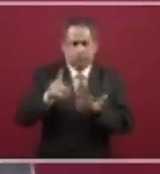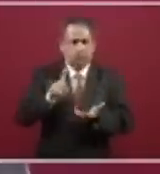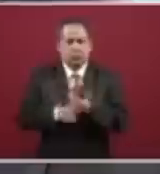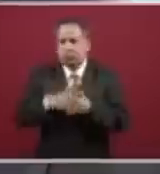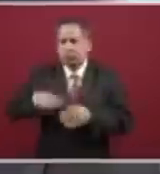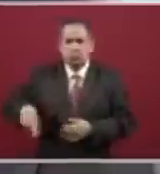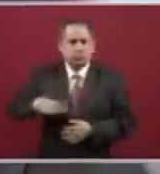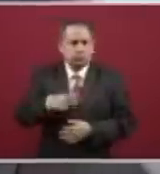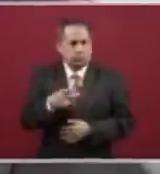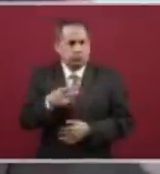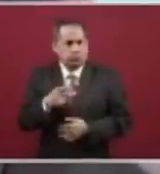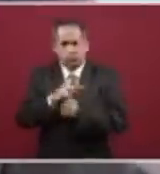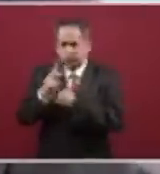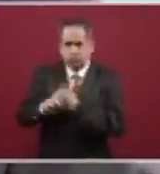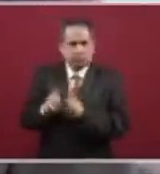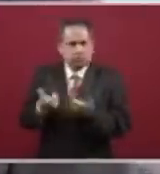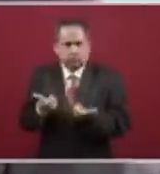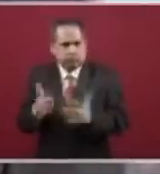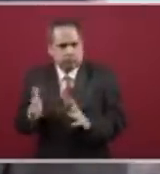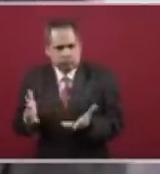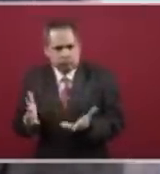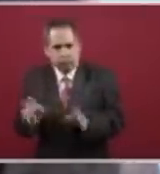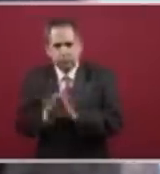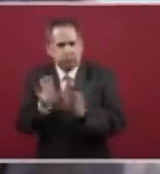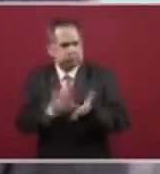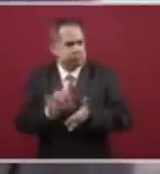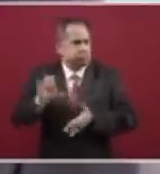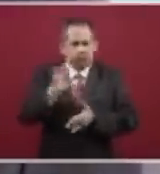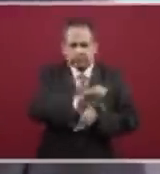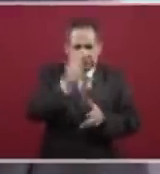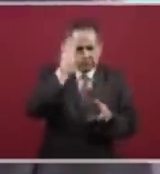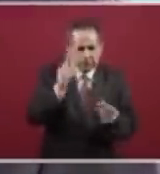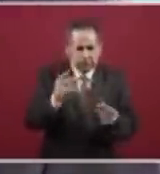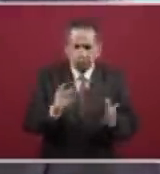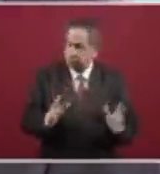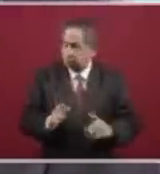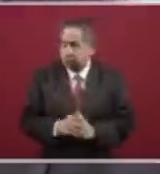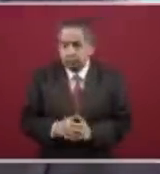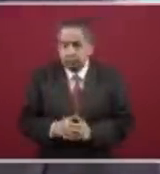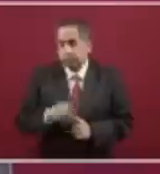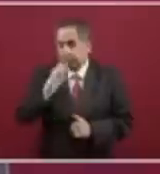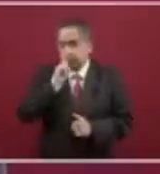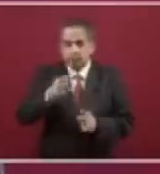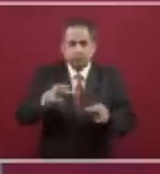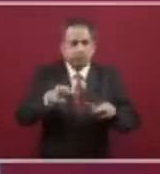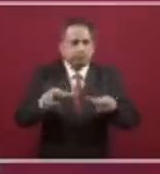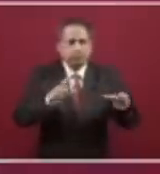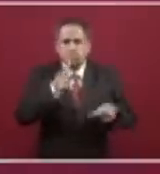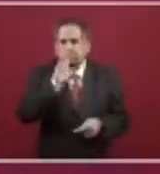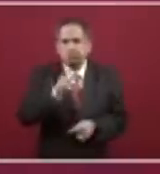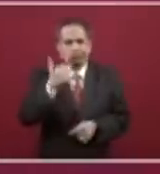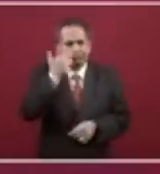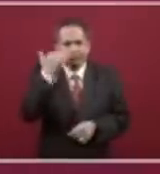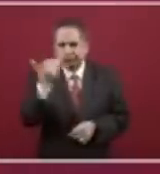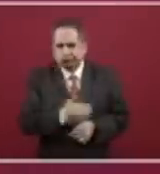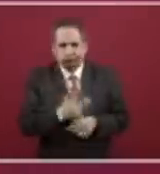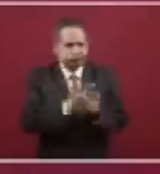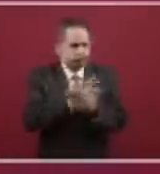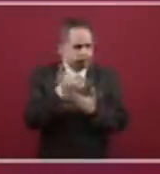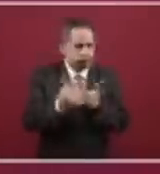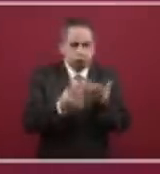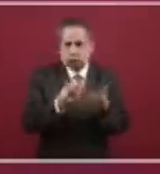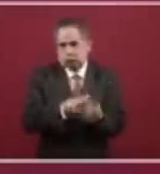las carencias que tiene méxico además por una planeación deficiente un proyecto